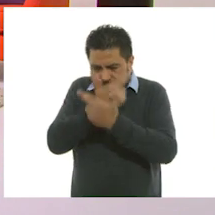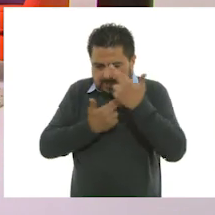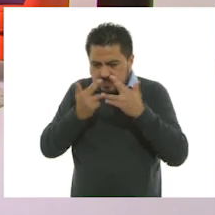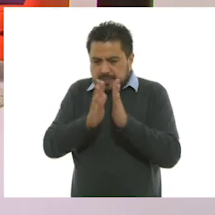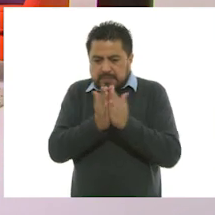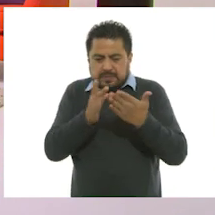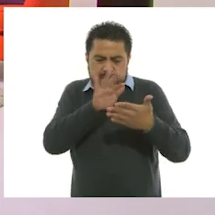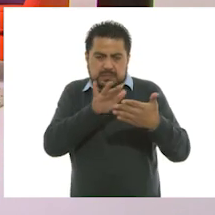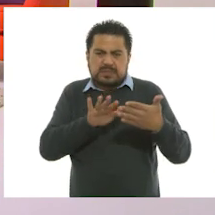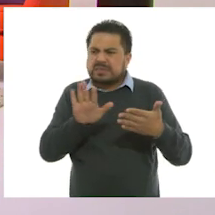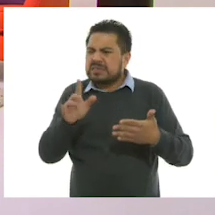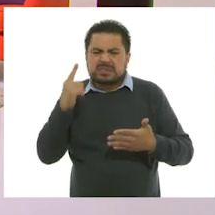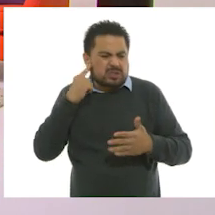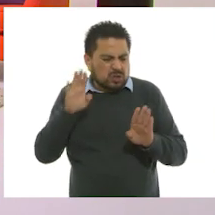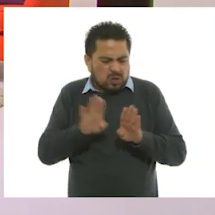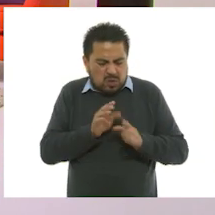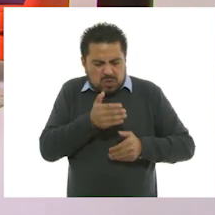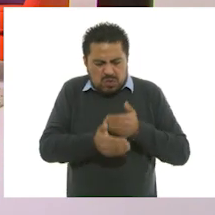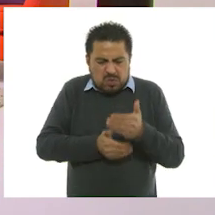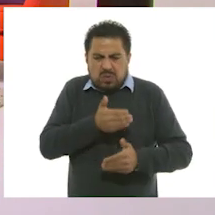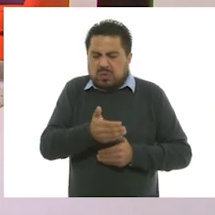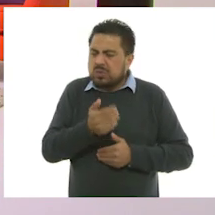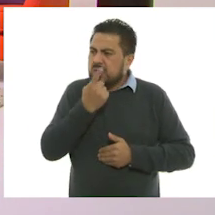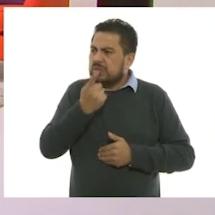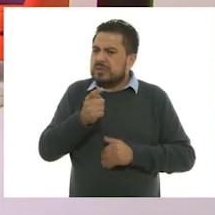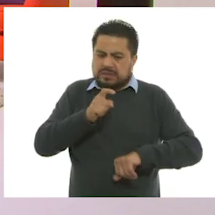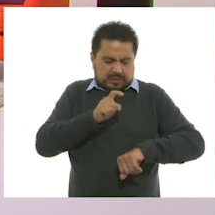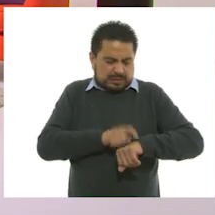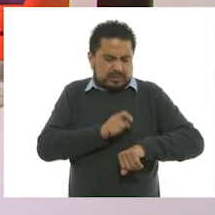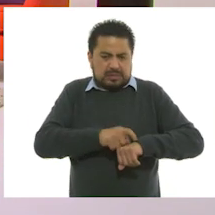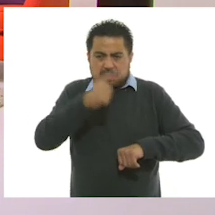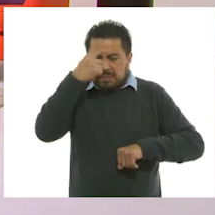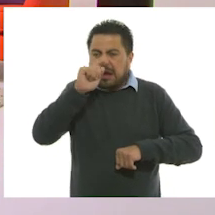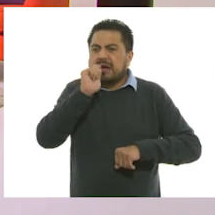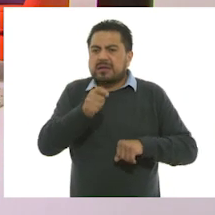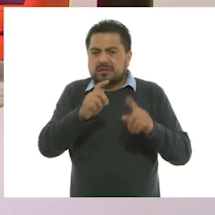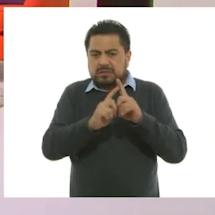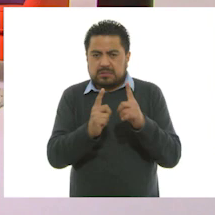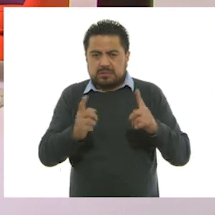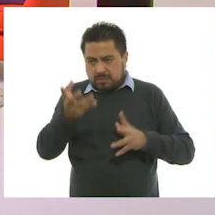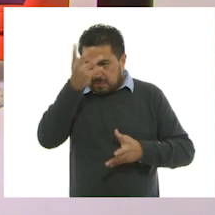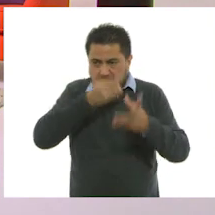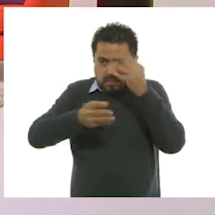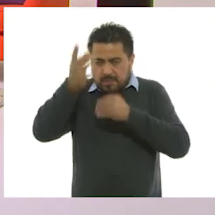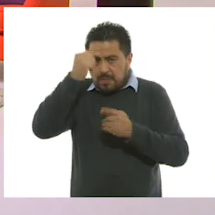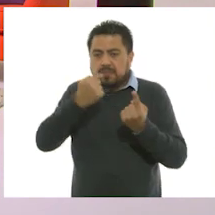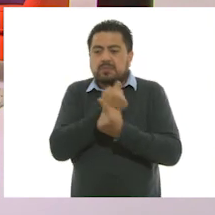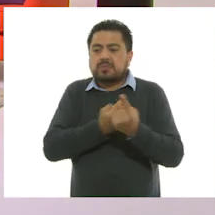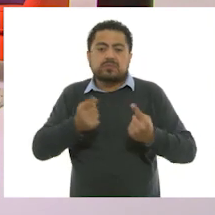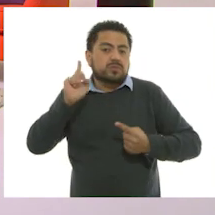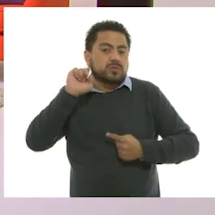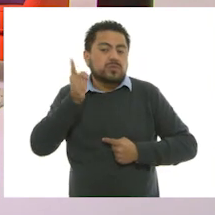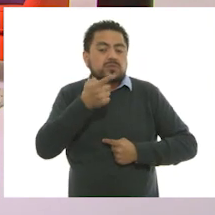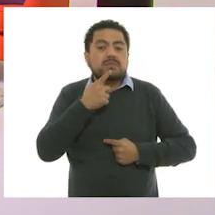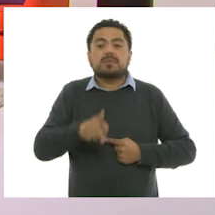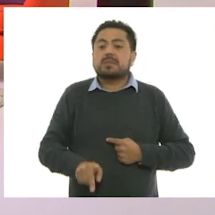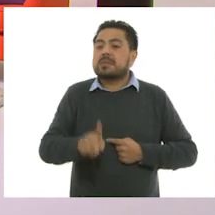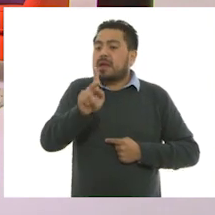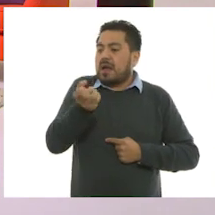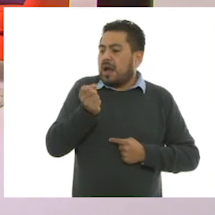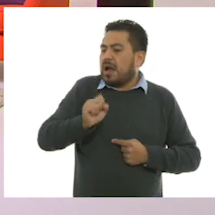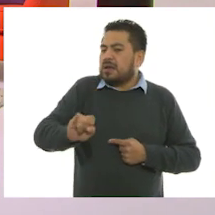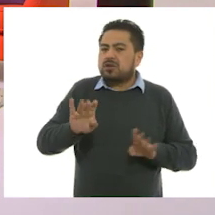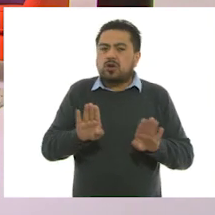Se escucha como un proceso que implica tiempo para el desarrollo de aprendizajes en las y los niños sordos. Pero así